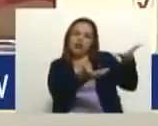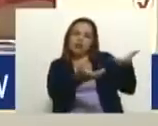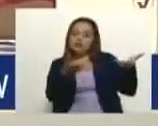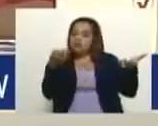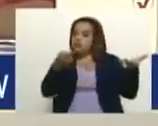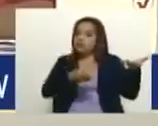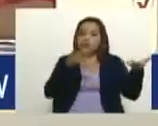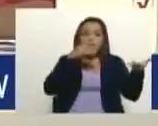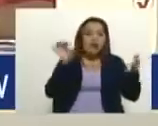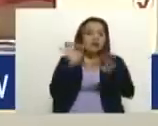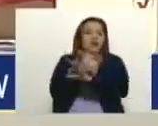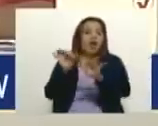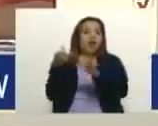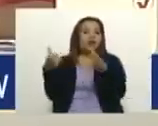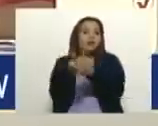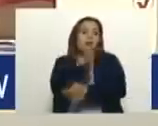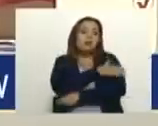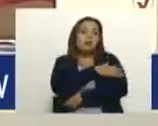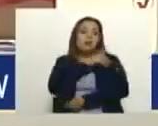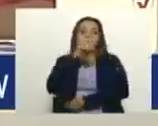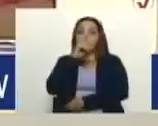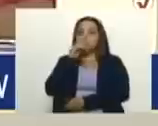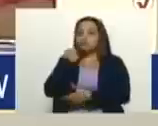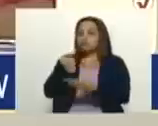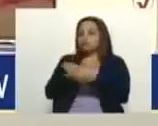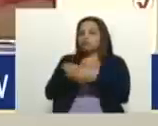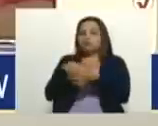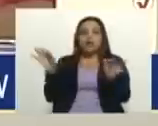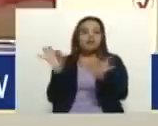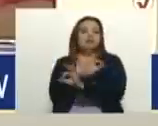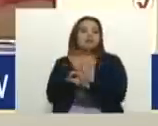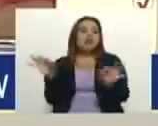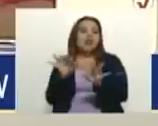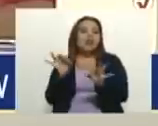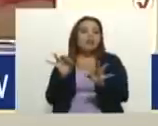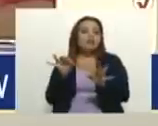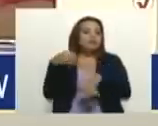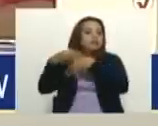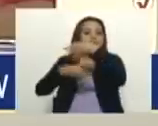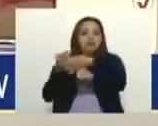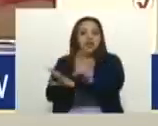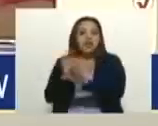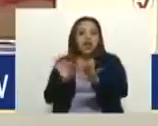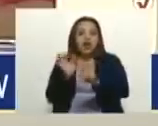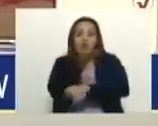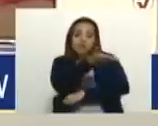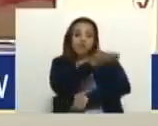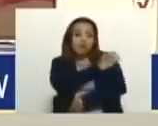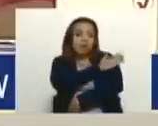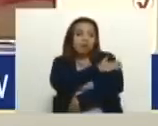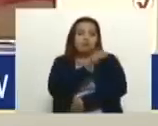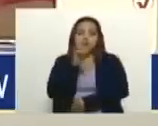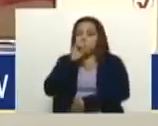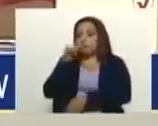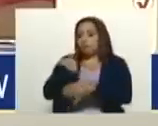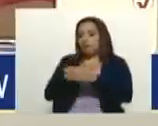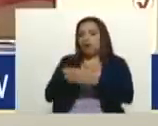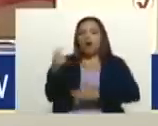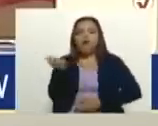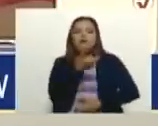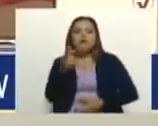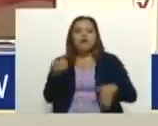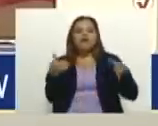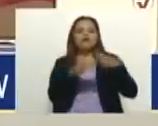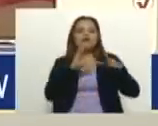ningún sector opositor. De ningún sector opositor condenó ese hecho. Busquen en los medios